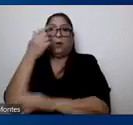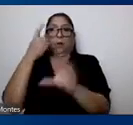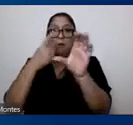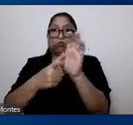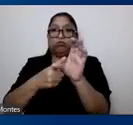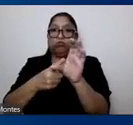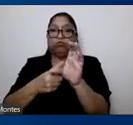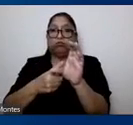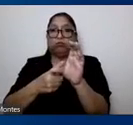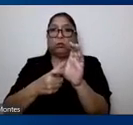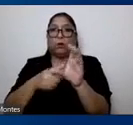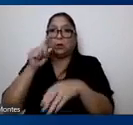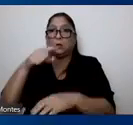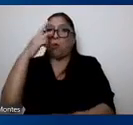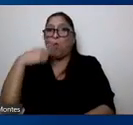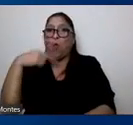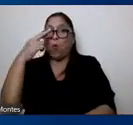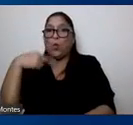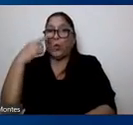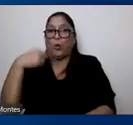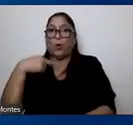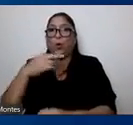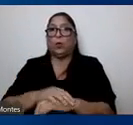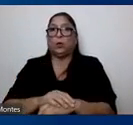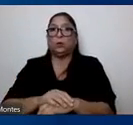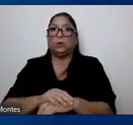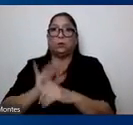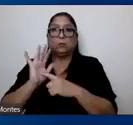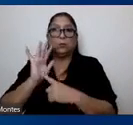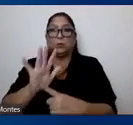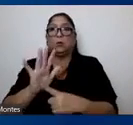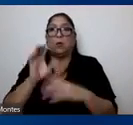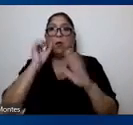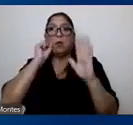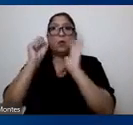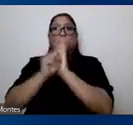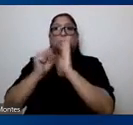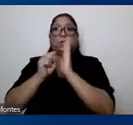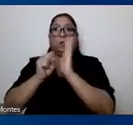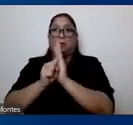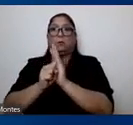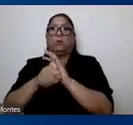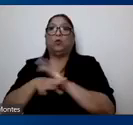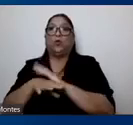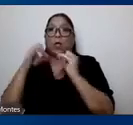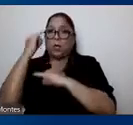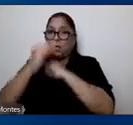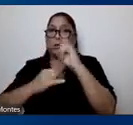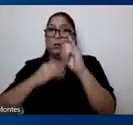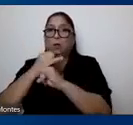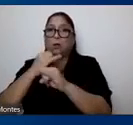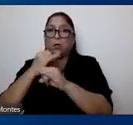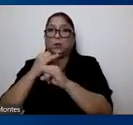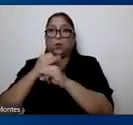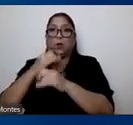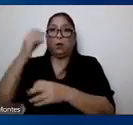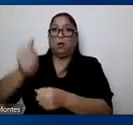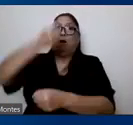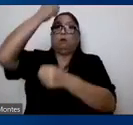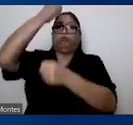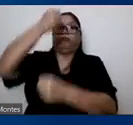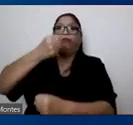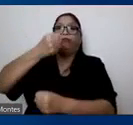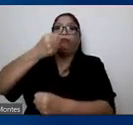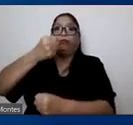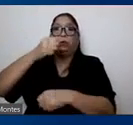bandera roja, que es una bandera símbolo del comunismo internacional, izada pues en una de los